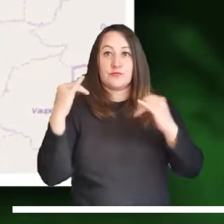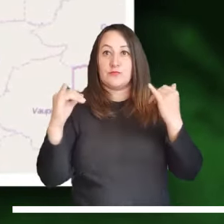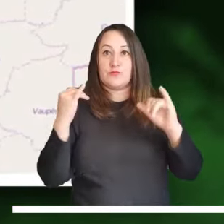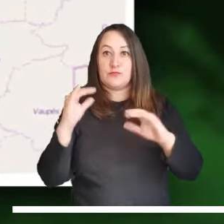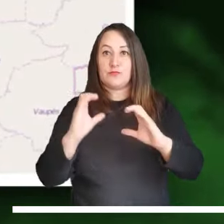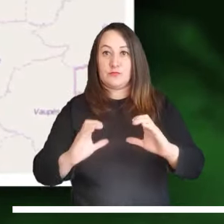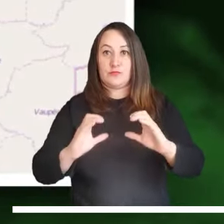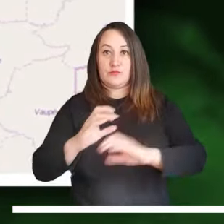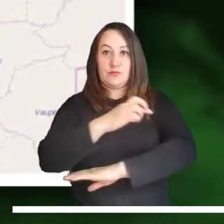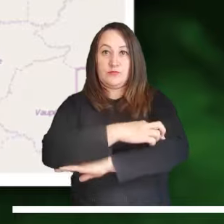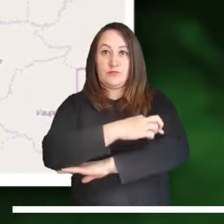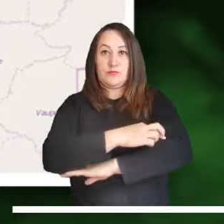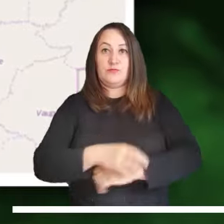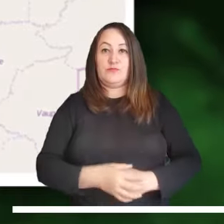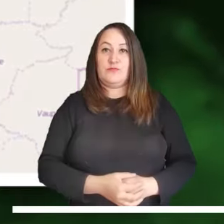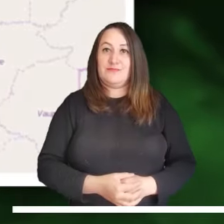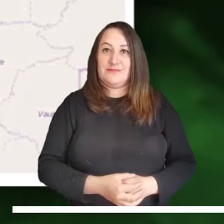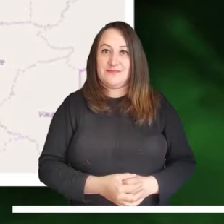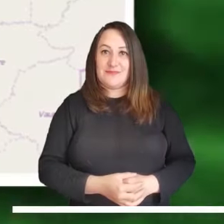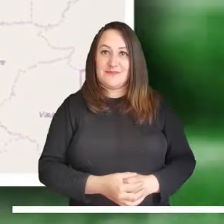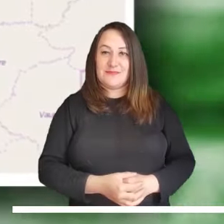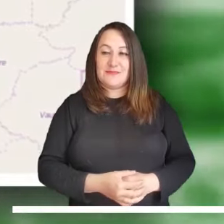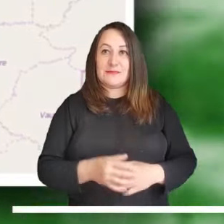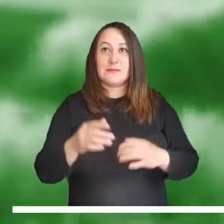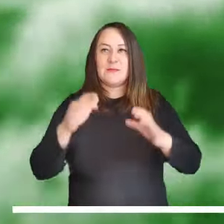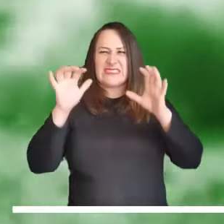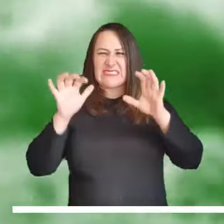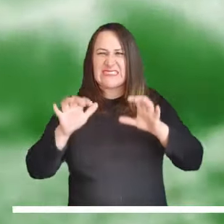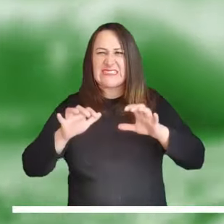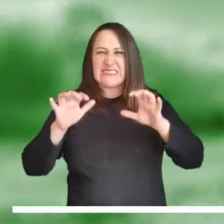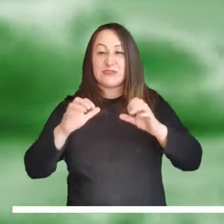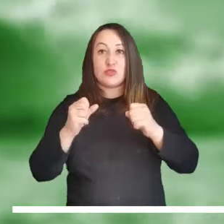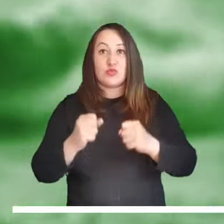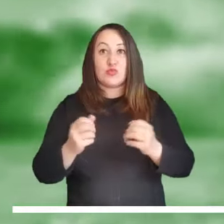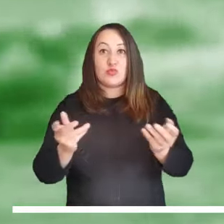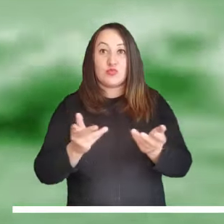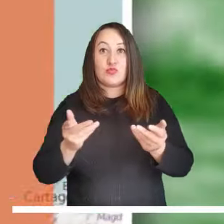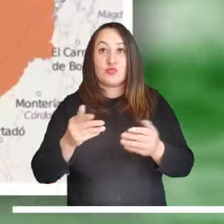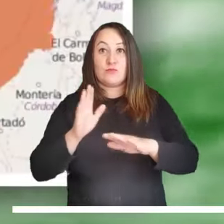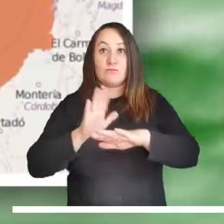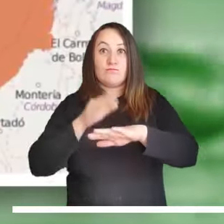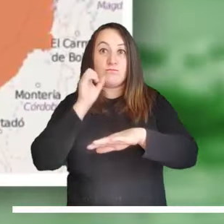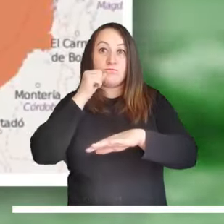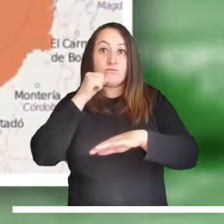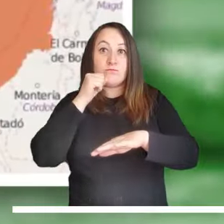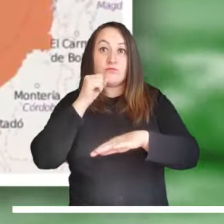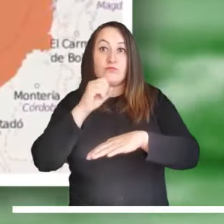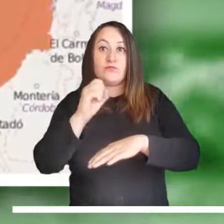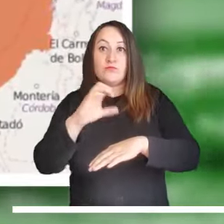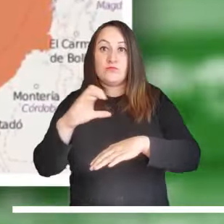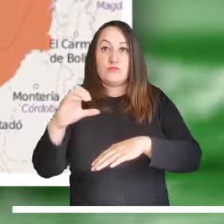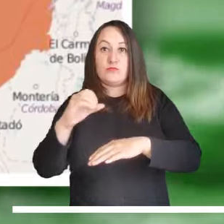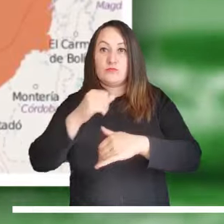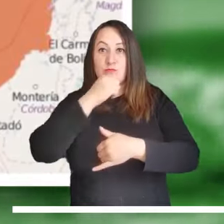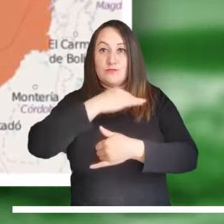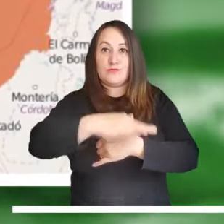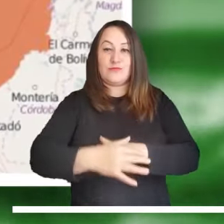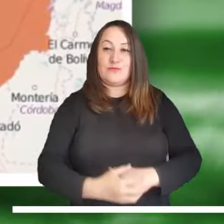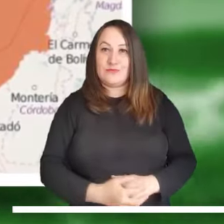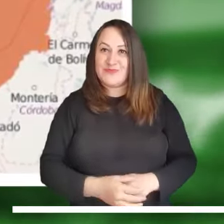Andes, Meta, Casanare, Caquetá y Putumayo. El tiempo lluvioso activa la alerta naranja en la